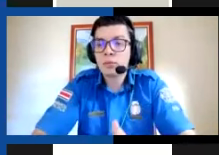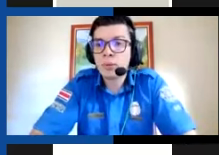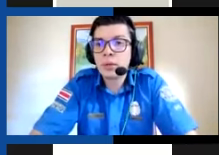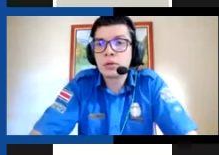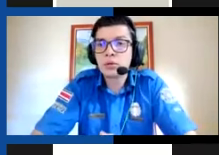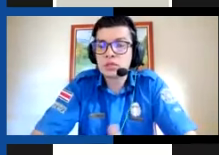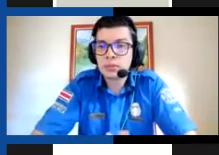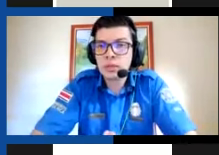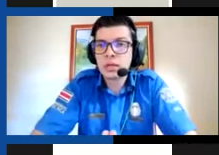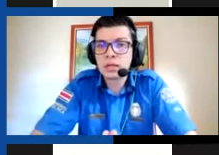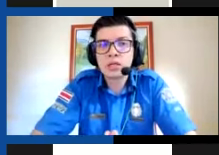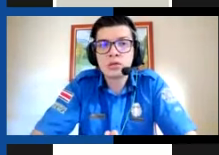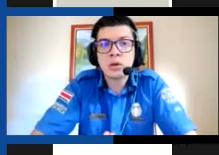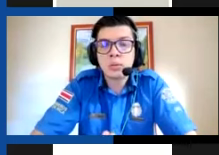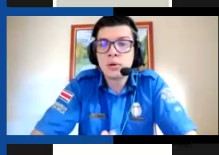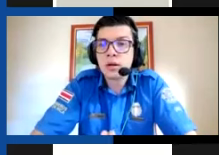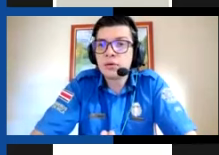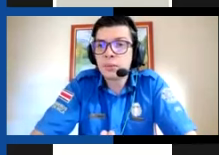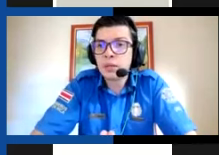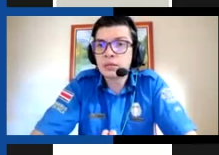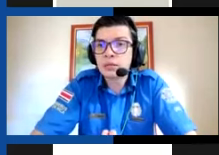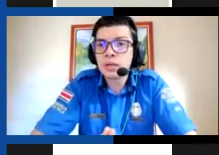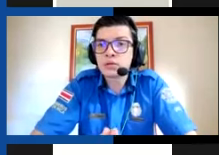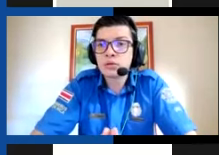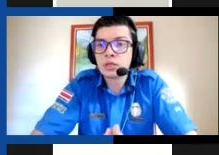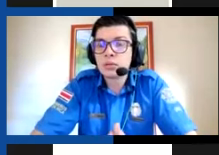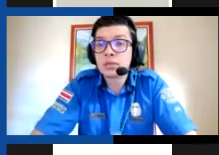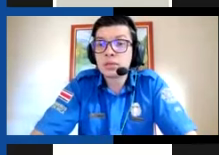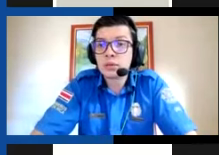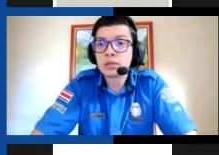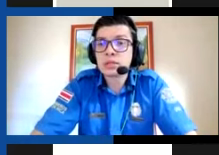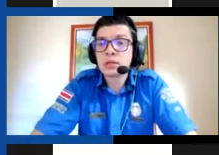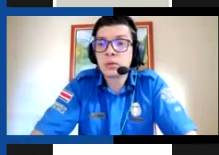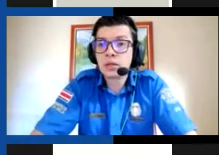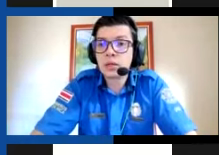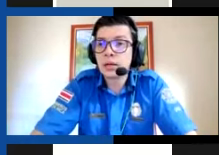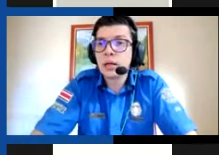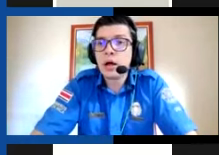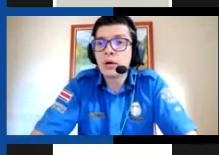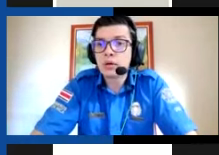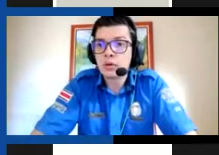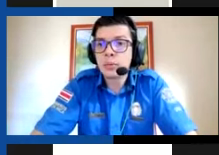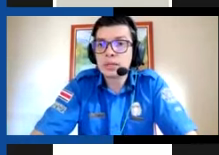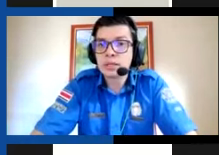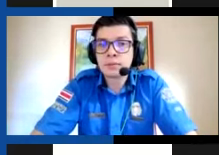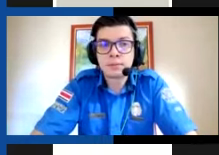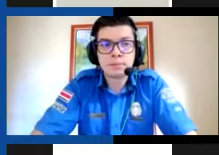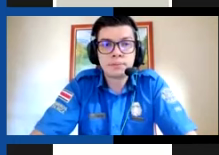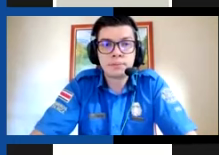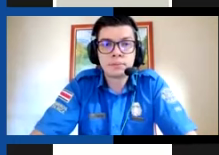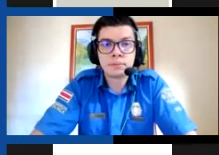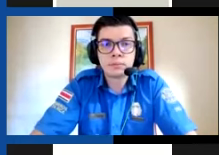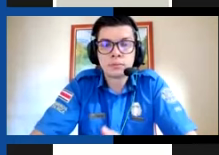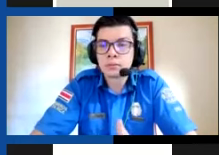a cumplimiento un recipiente en el techo porque realmente es una de las condiciones más inseguras que se encuentran, aunque no lo parezca.